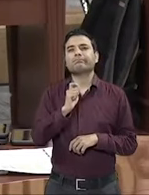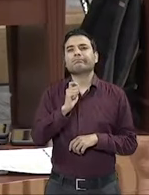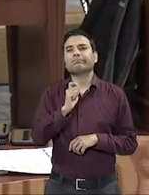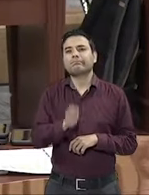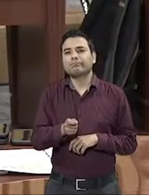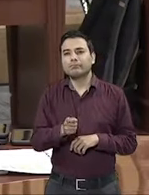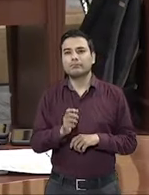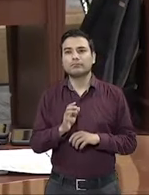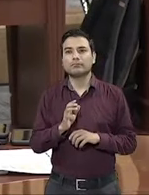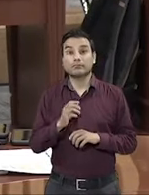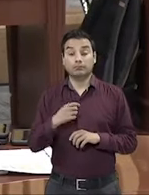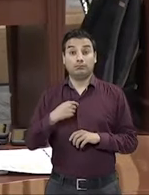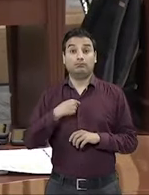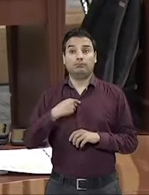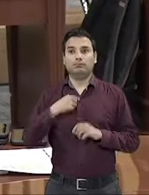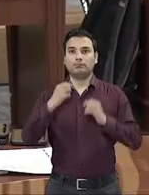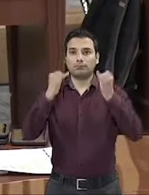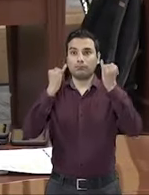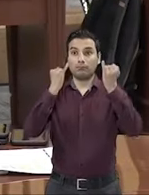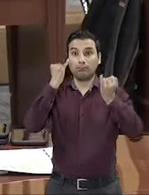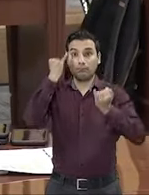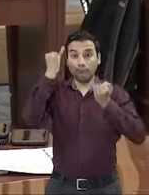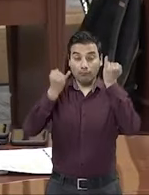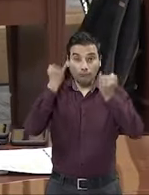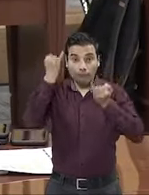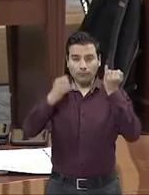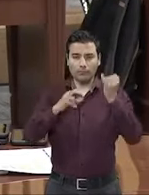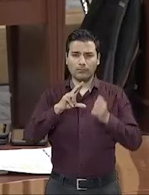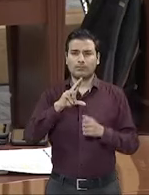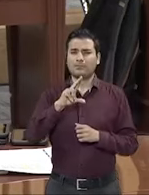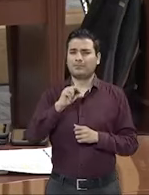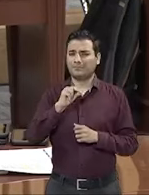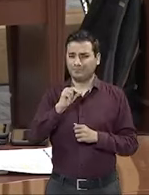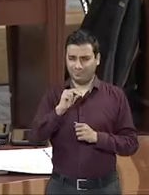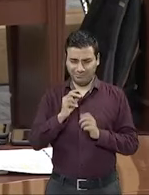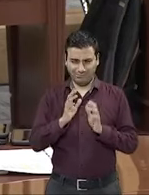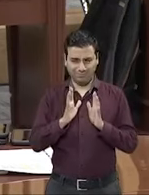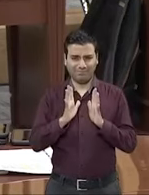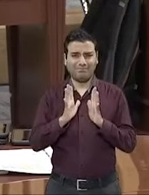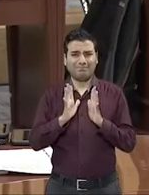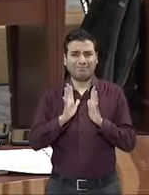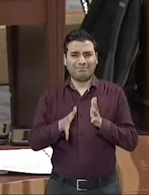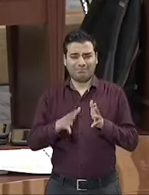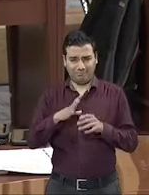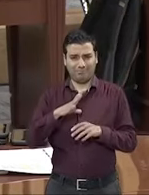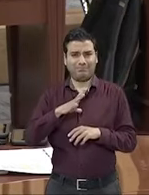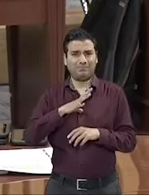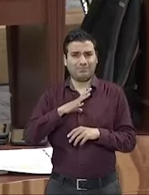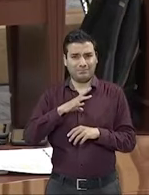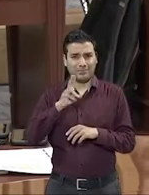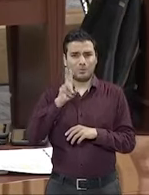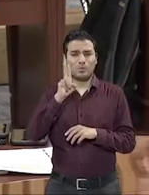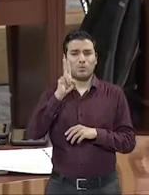especulaciones se trata de una cadena de hechos probados